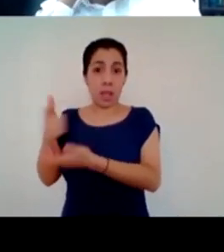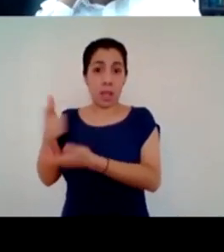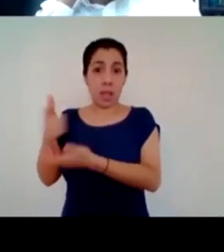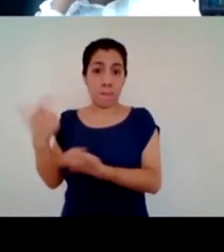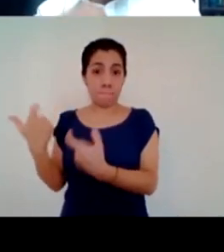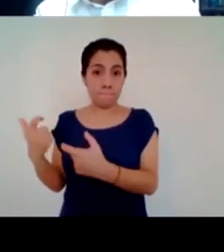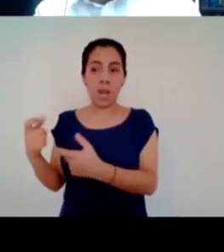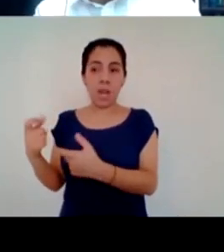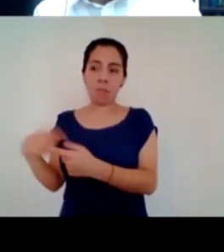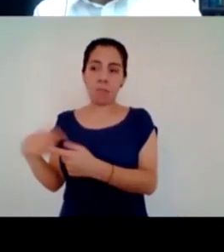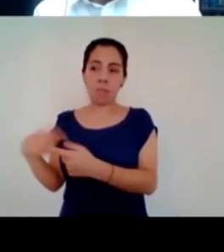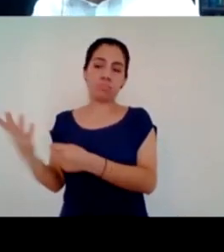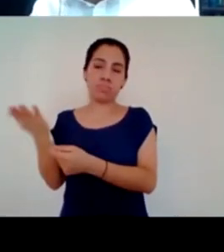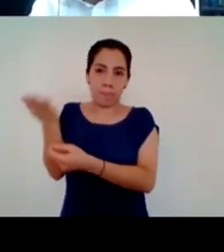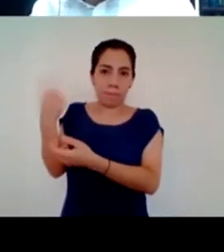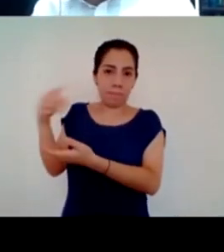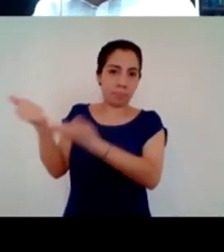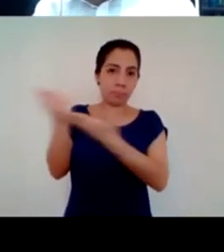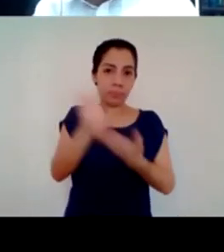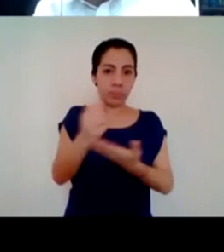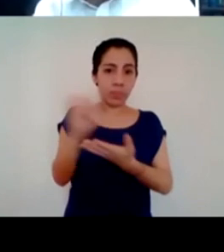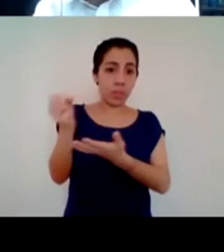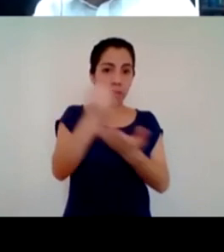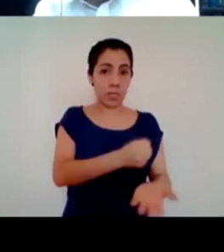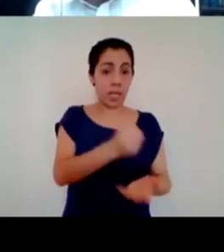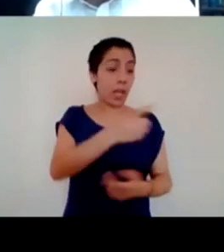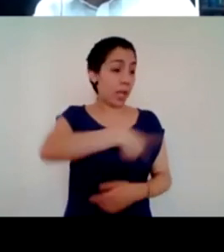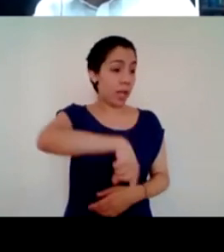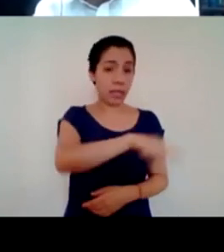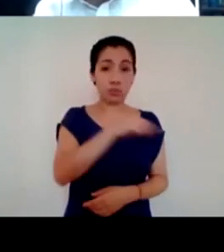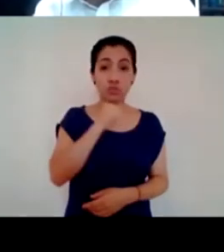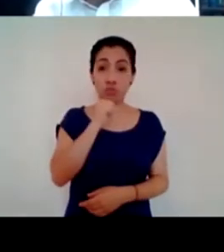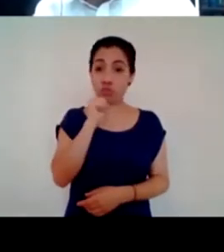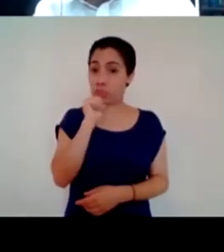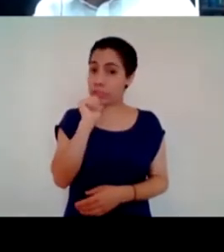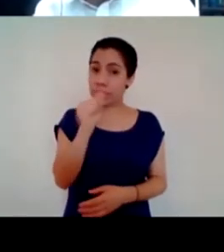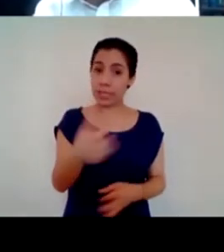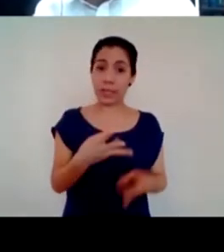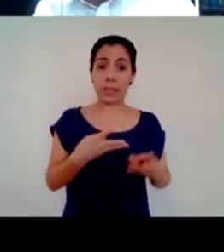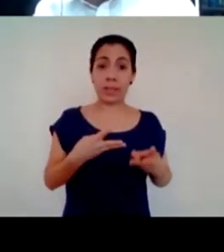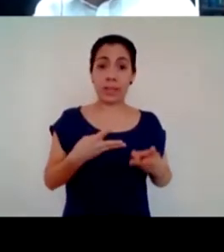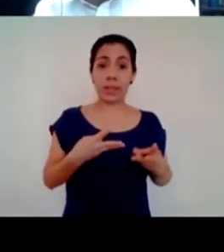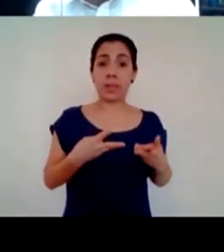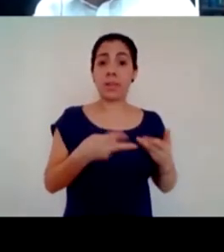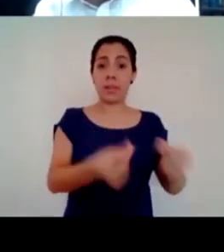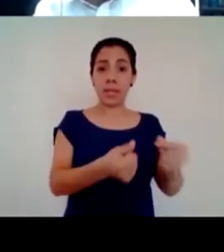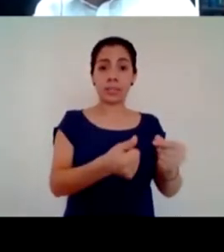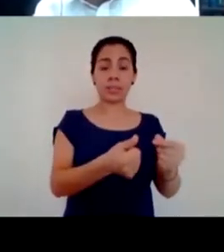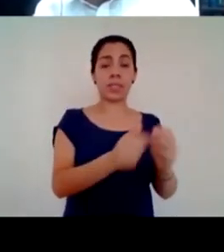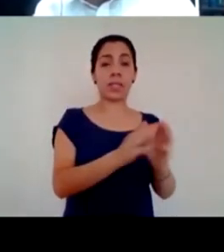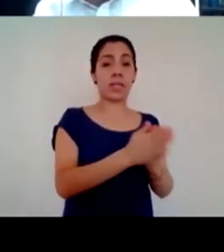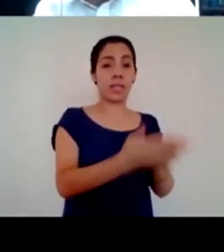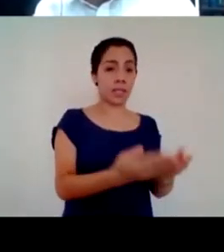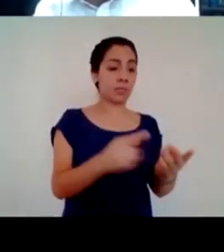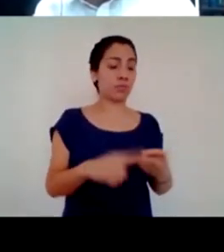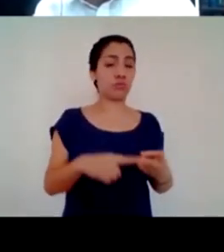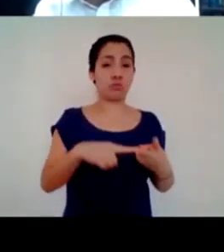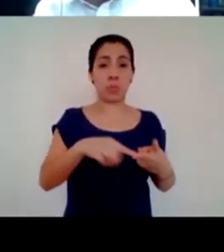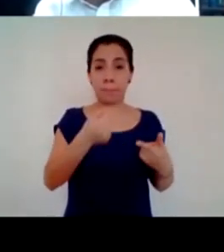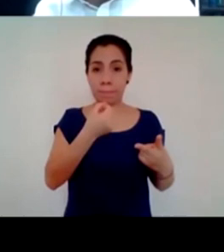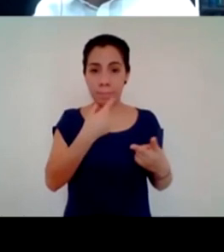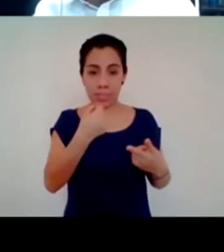que ellos acopiaban, no se gastaban ni un solo peso en libros, en medicinas,